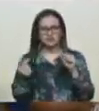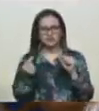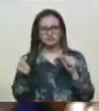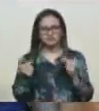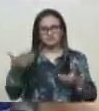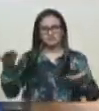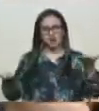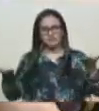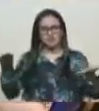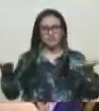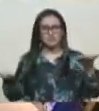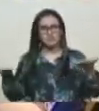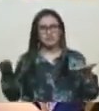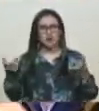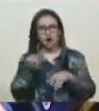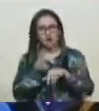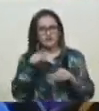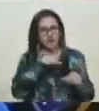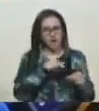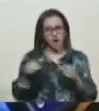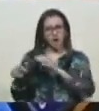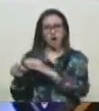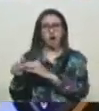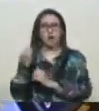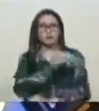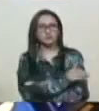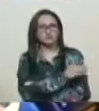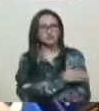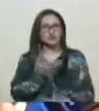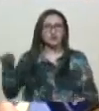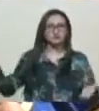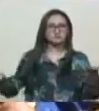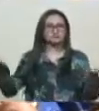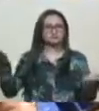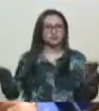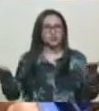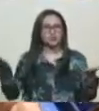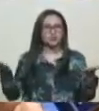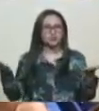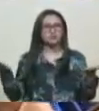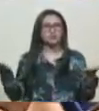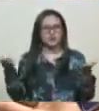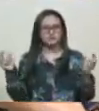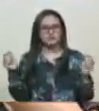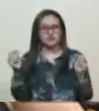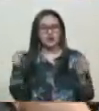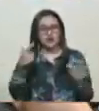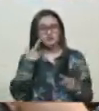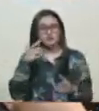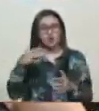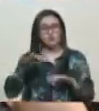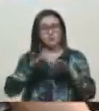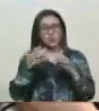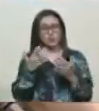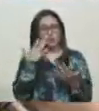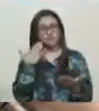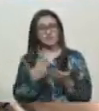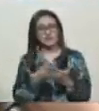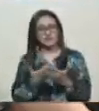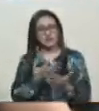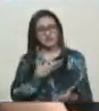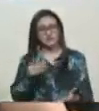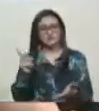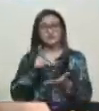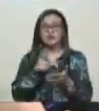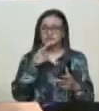ambos sectores del país? Bueno, en verdad el presidente Maduro y el mundo y Venezuela es testigo. Desde que llegó a la presidencia estaba llamando